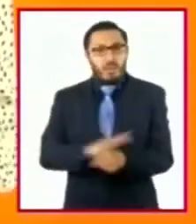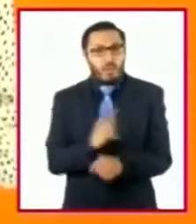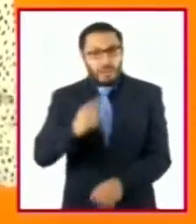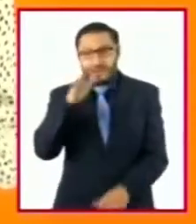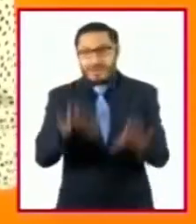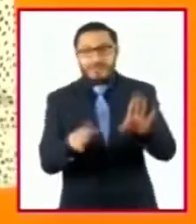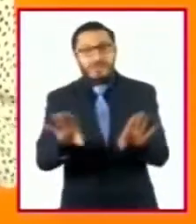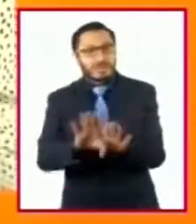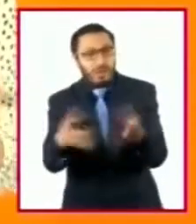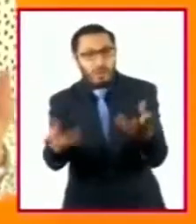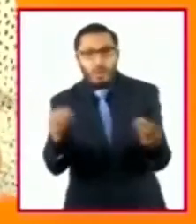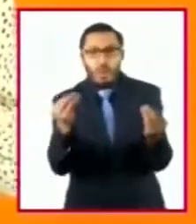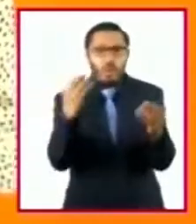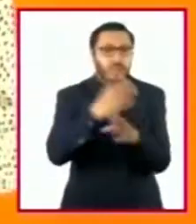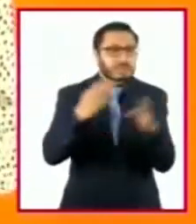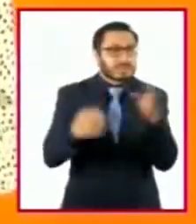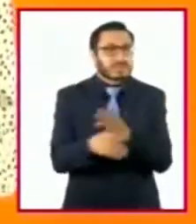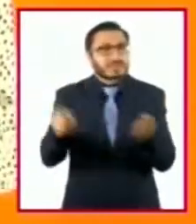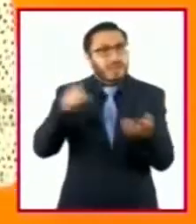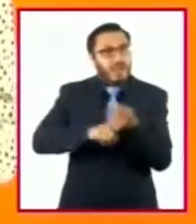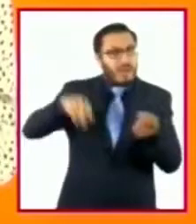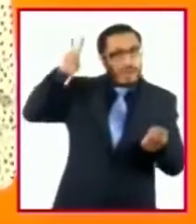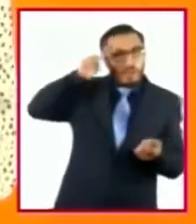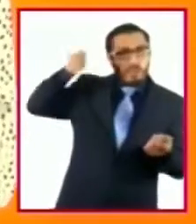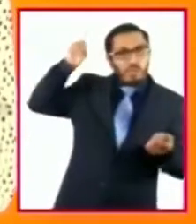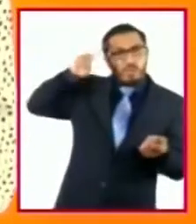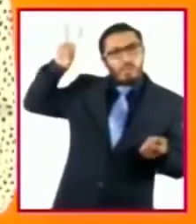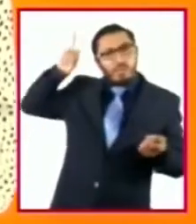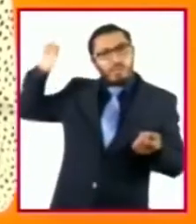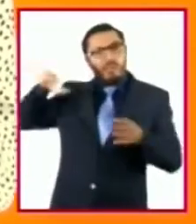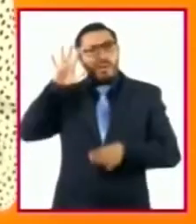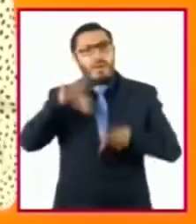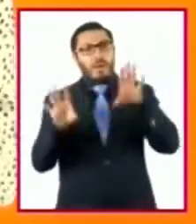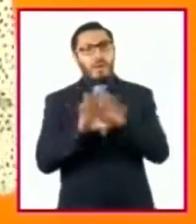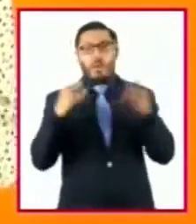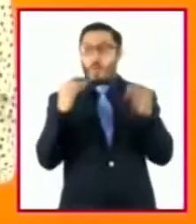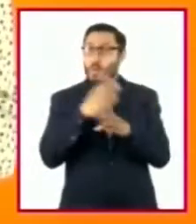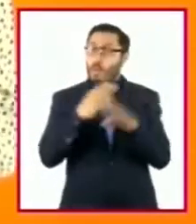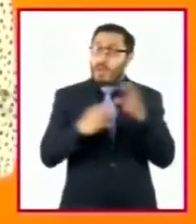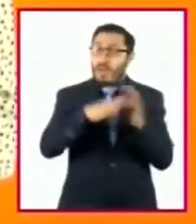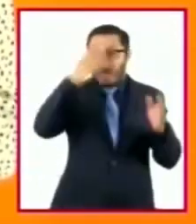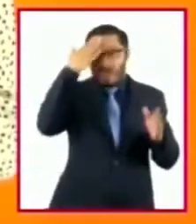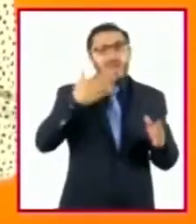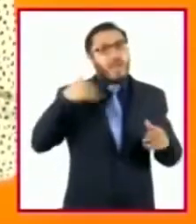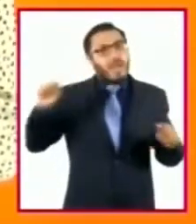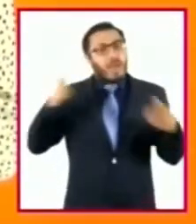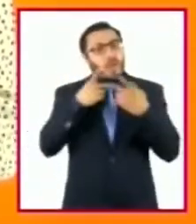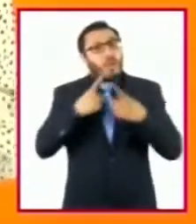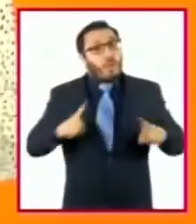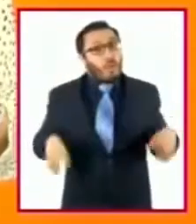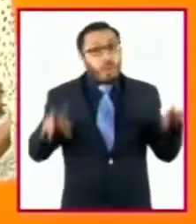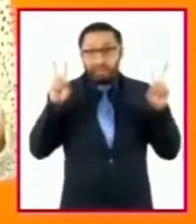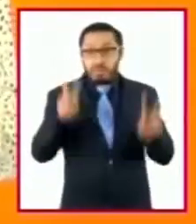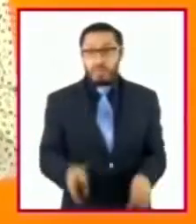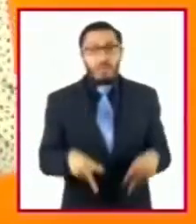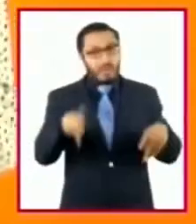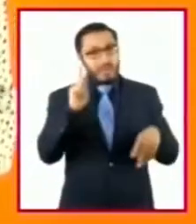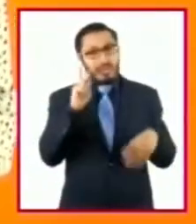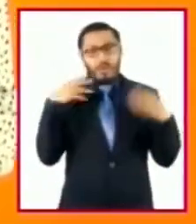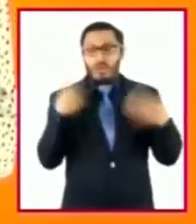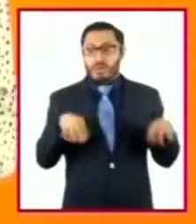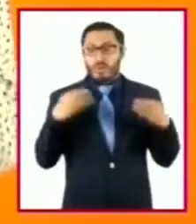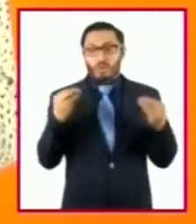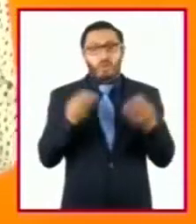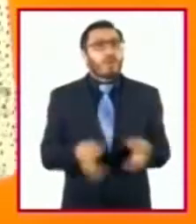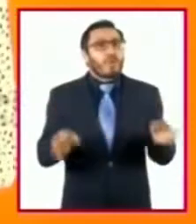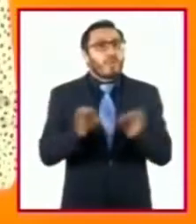tienen muchos sueños, muchas inquietudes y a veces tienen muchas capacidades y es importante que reciban como esta